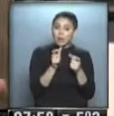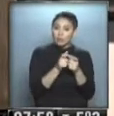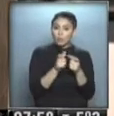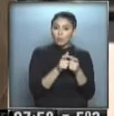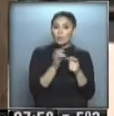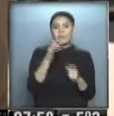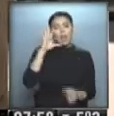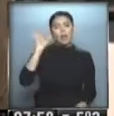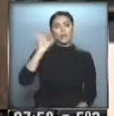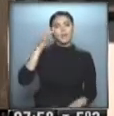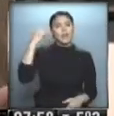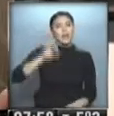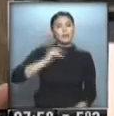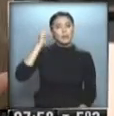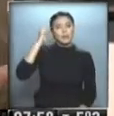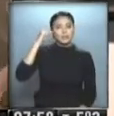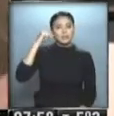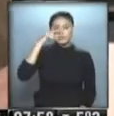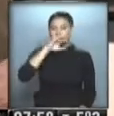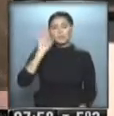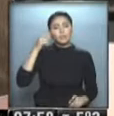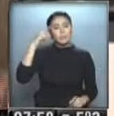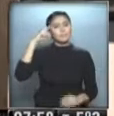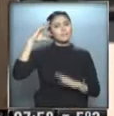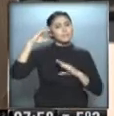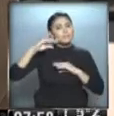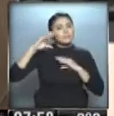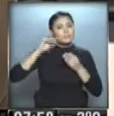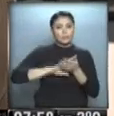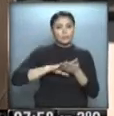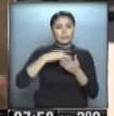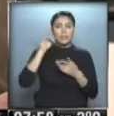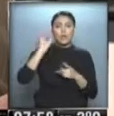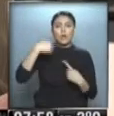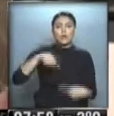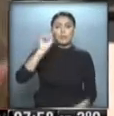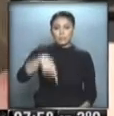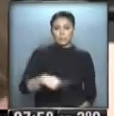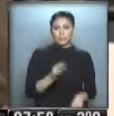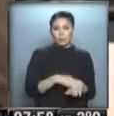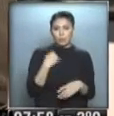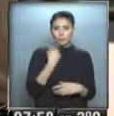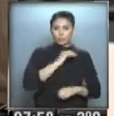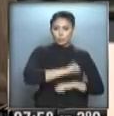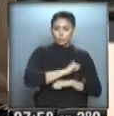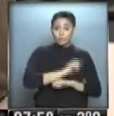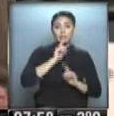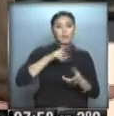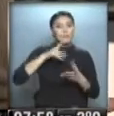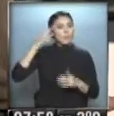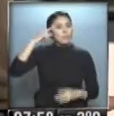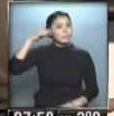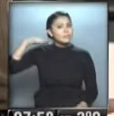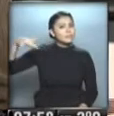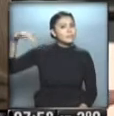más allá de recordar lo que pasó en los 70 a reflexionar sobre precisamente las consecuencias de los actos que tenemos y al mismo tiempo los actos ideológicos no